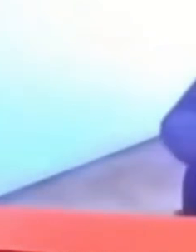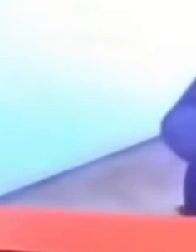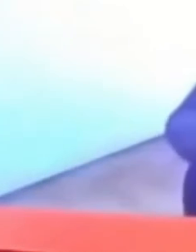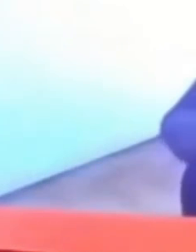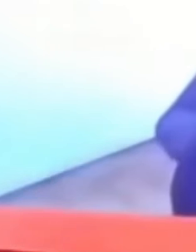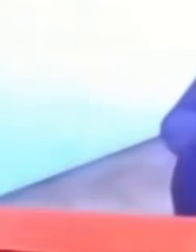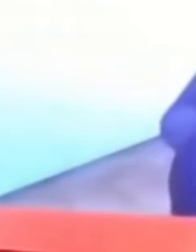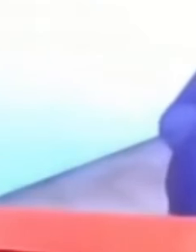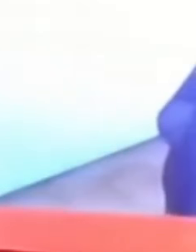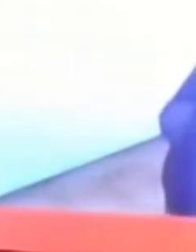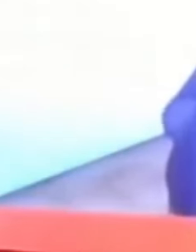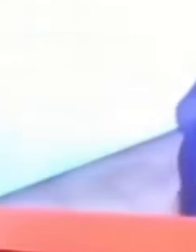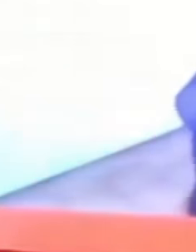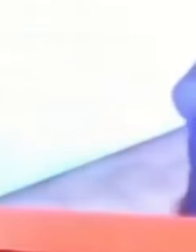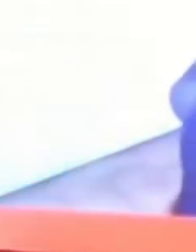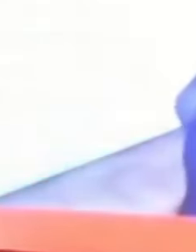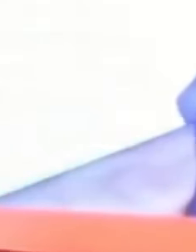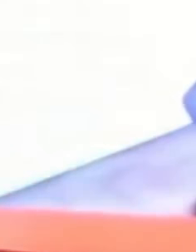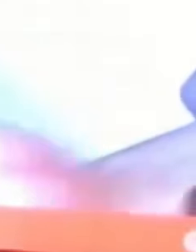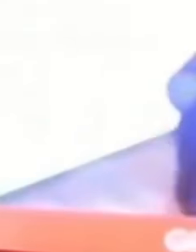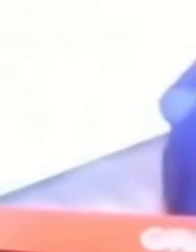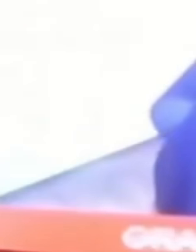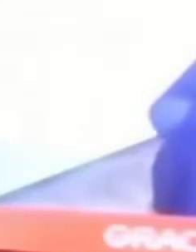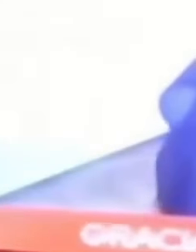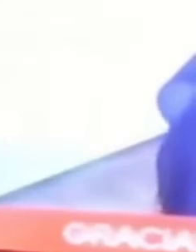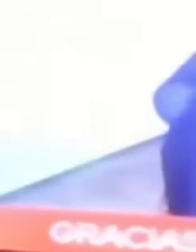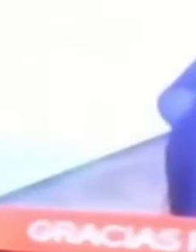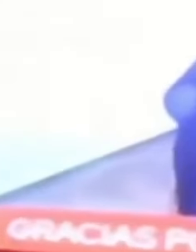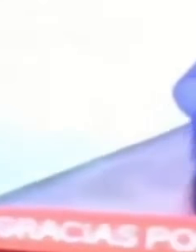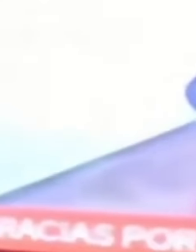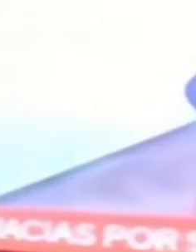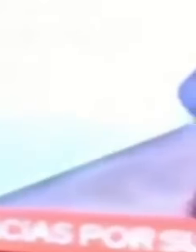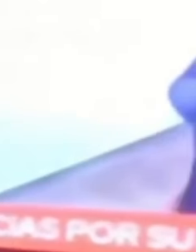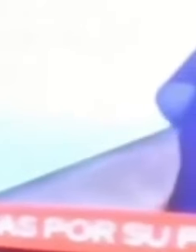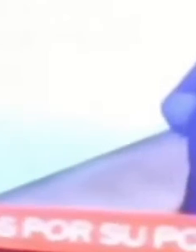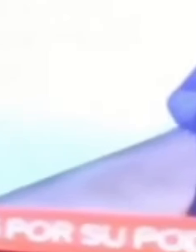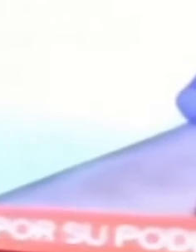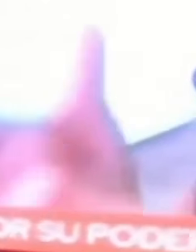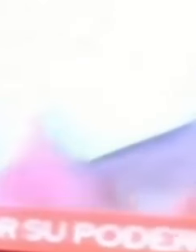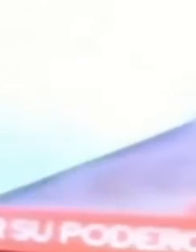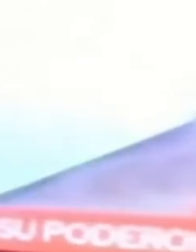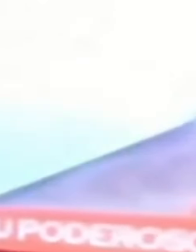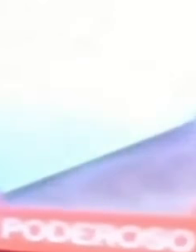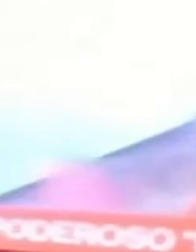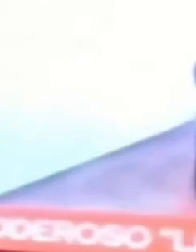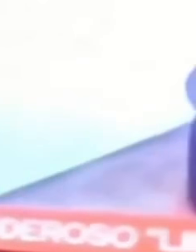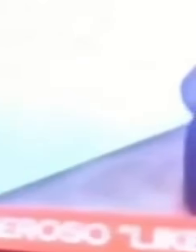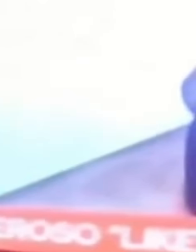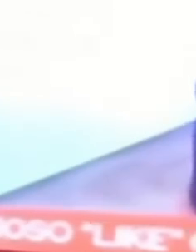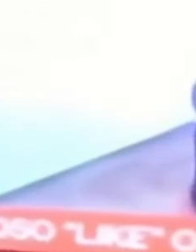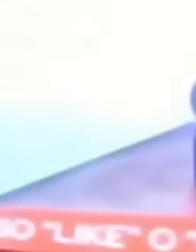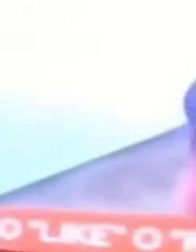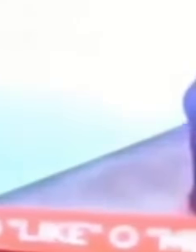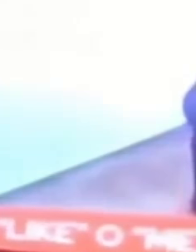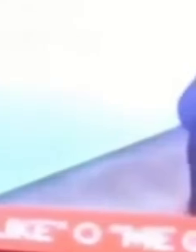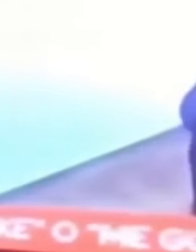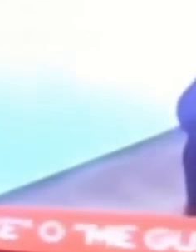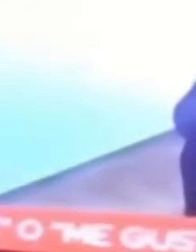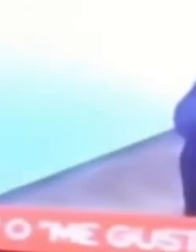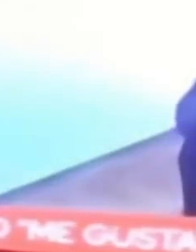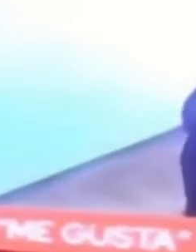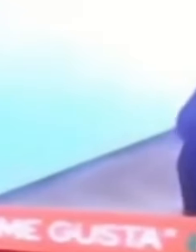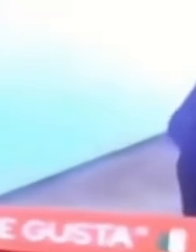siendo adecuadamente fortalecidos con contenidos que nos interesan a las audiencias, querido Vicente. Pues este es mi mensaje de